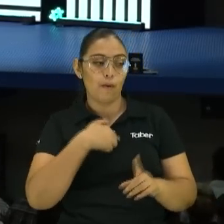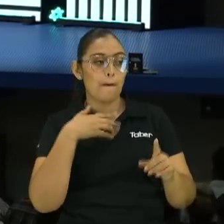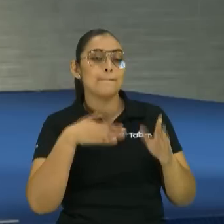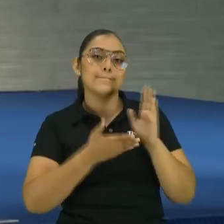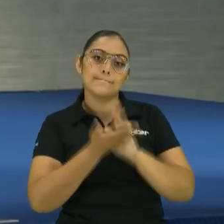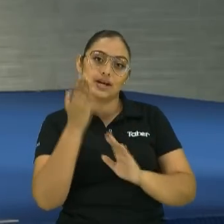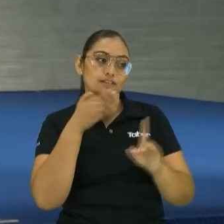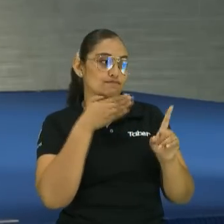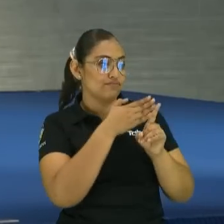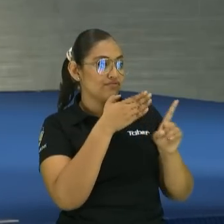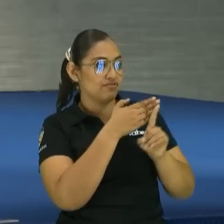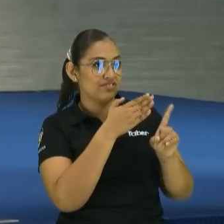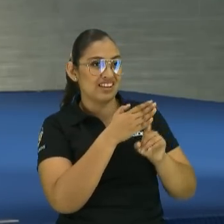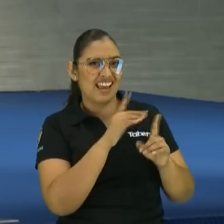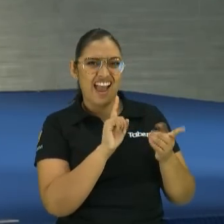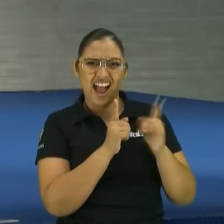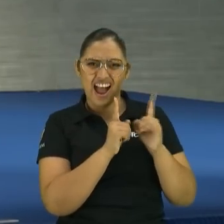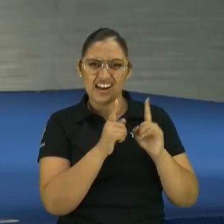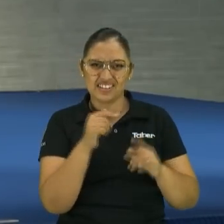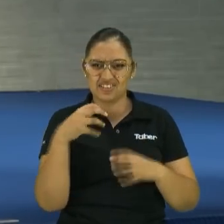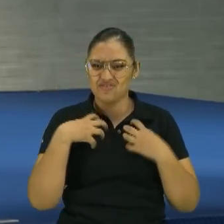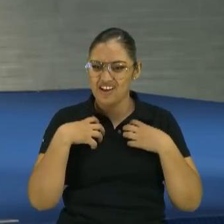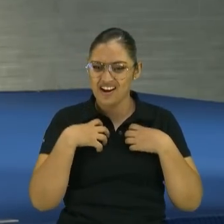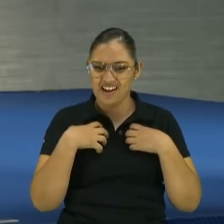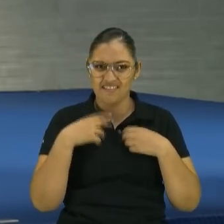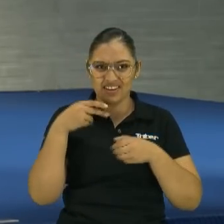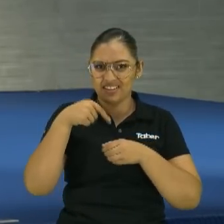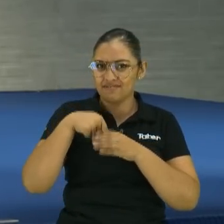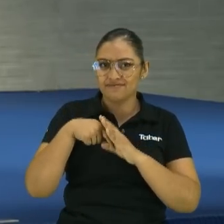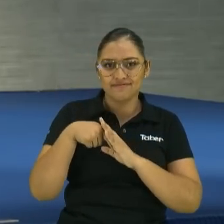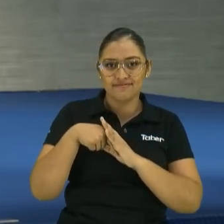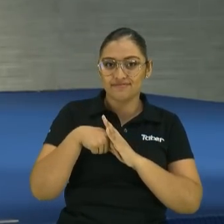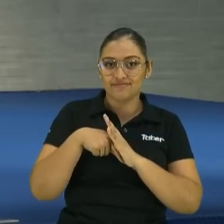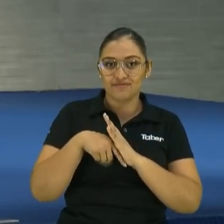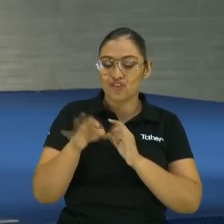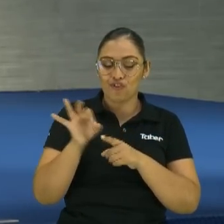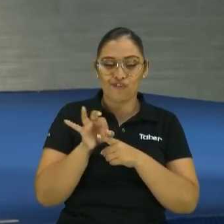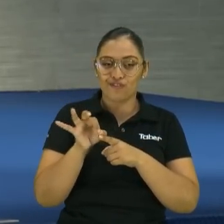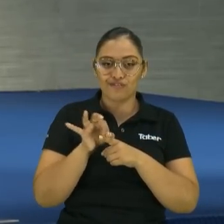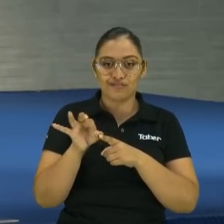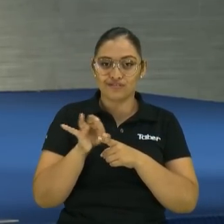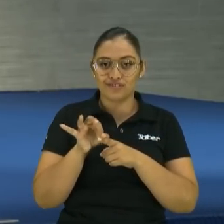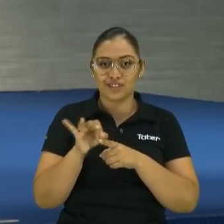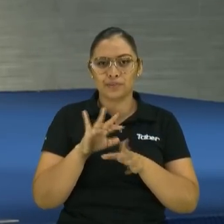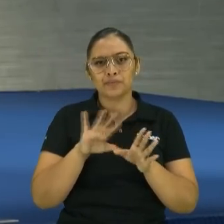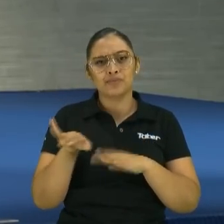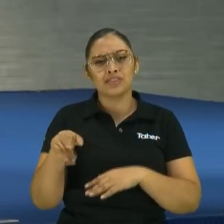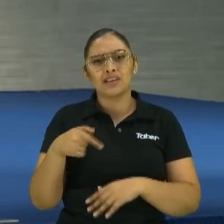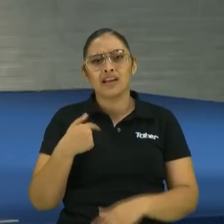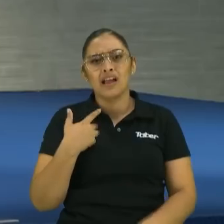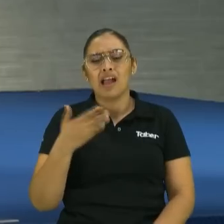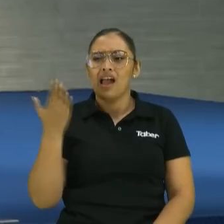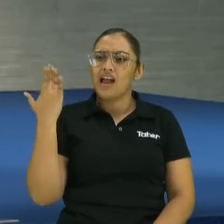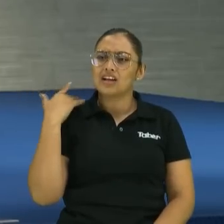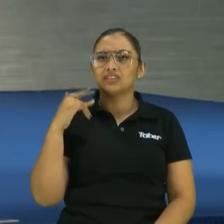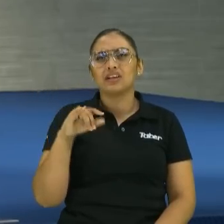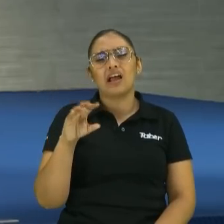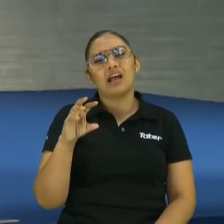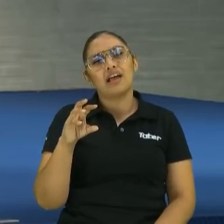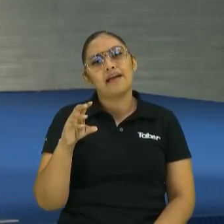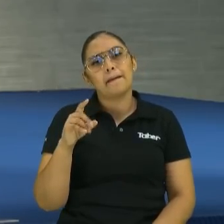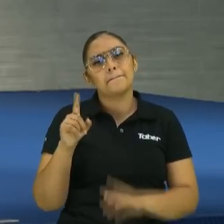del partido este tipo de actitudes en nuestra vida ya no cabe Me contaba un abogado Hace unos minutitos a través del teléfono